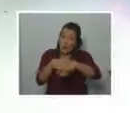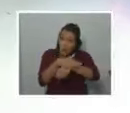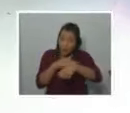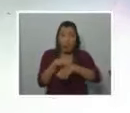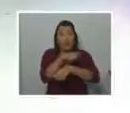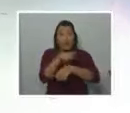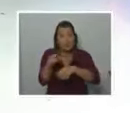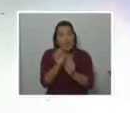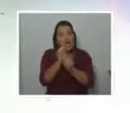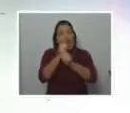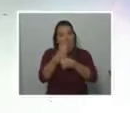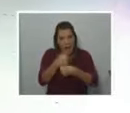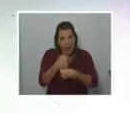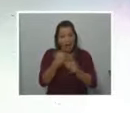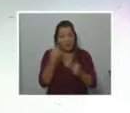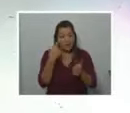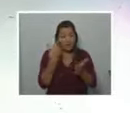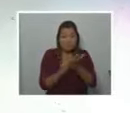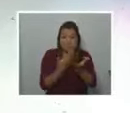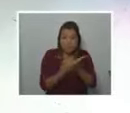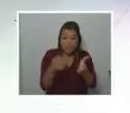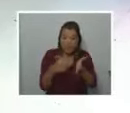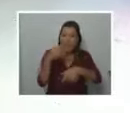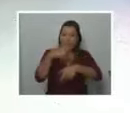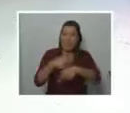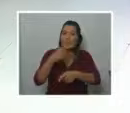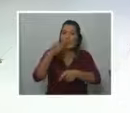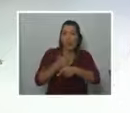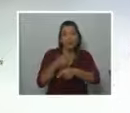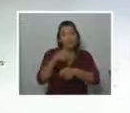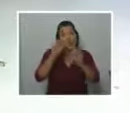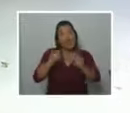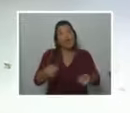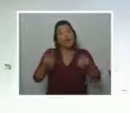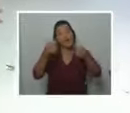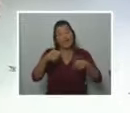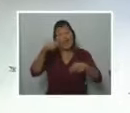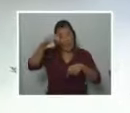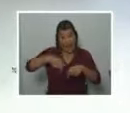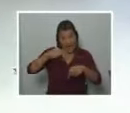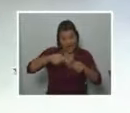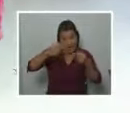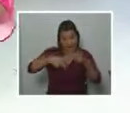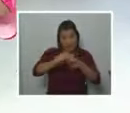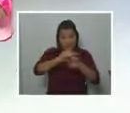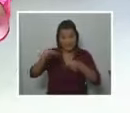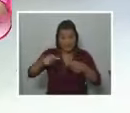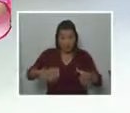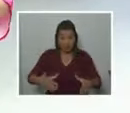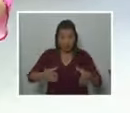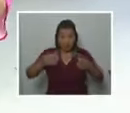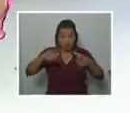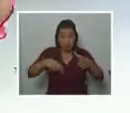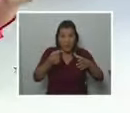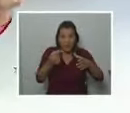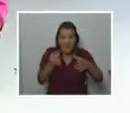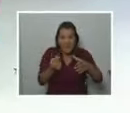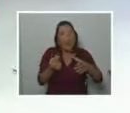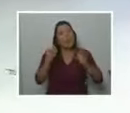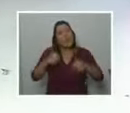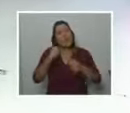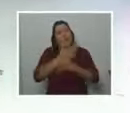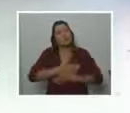las cosas en el tiempo establecido para que usted sea el próximo que esté acá en el Cilindro Millonario y nosotros podamos disfrutarlo como lo